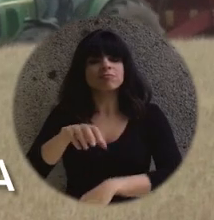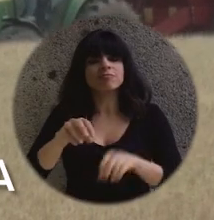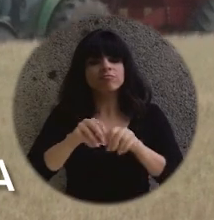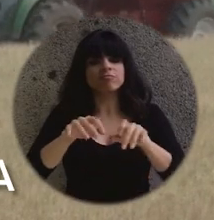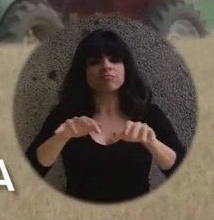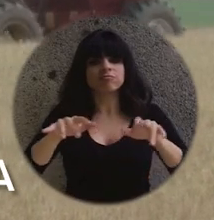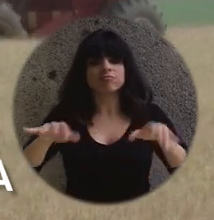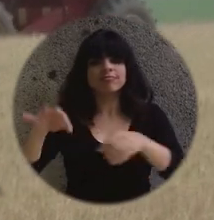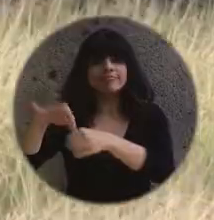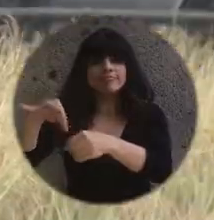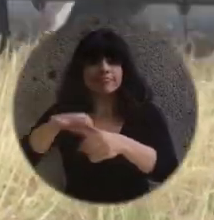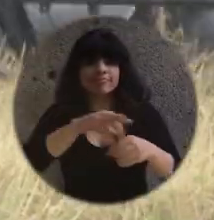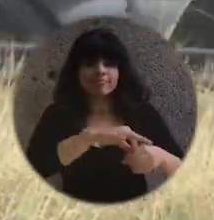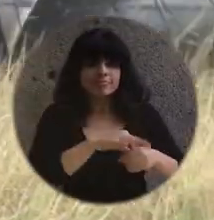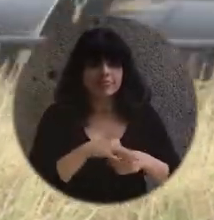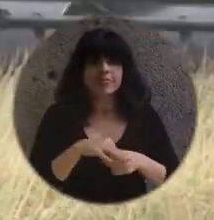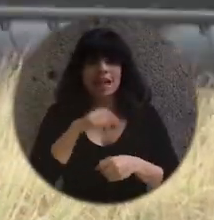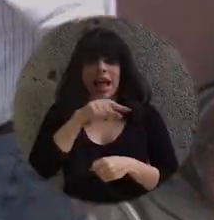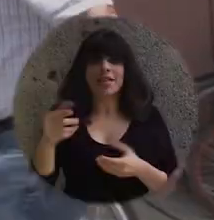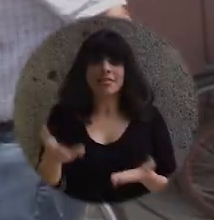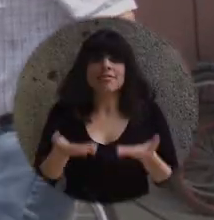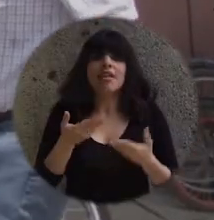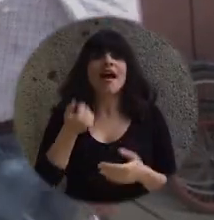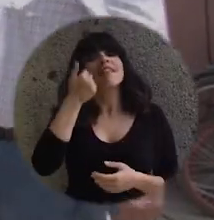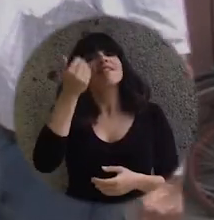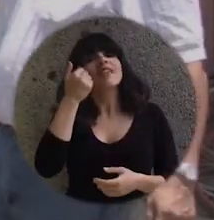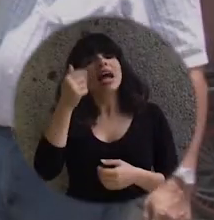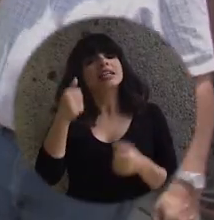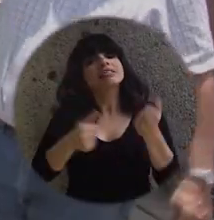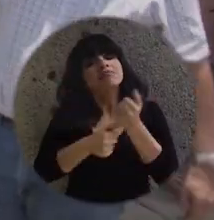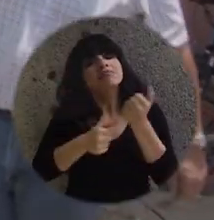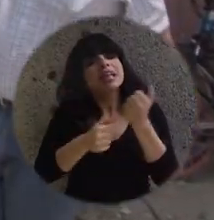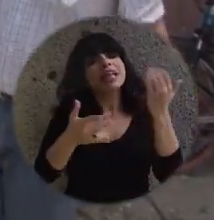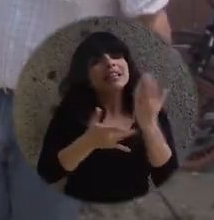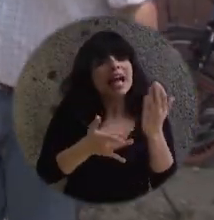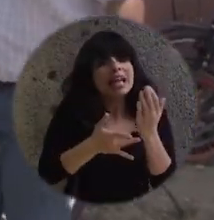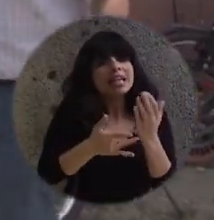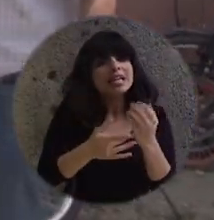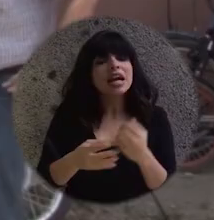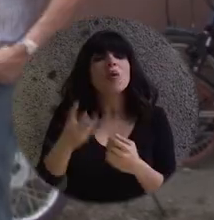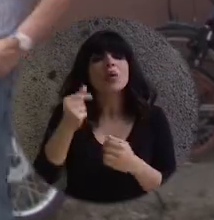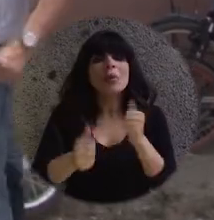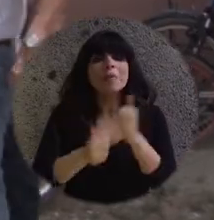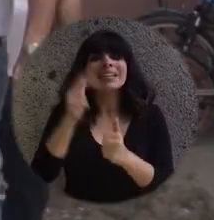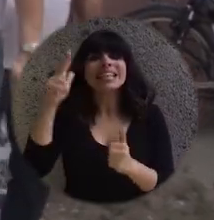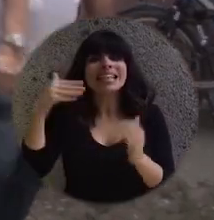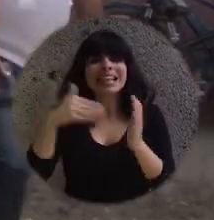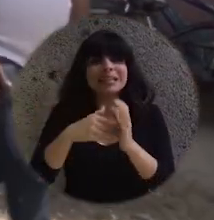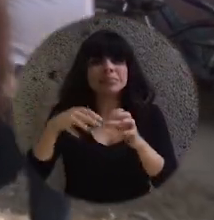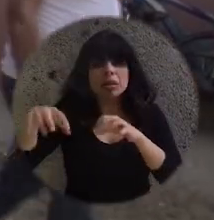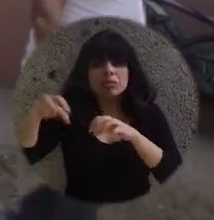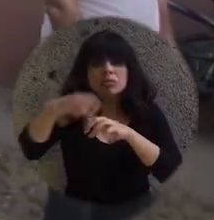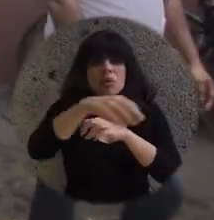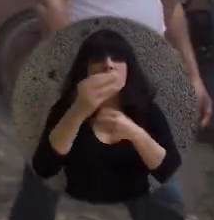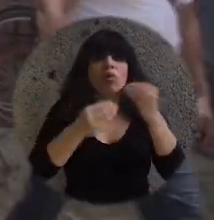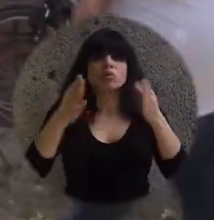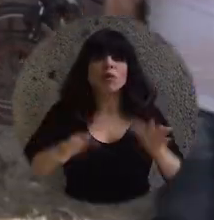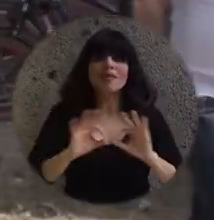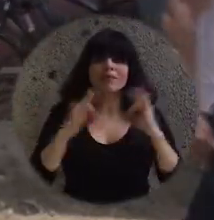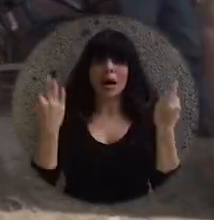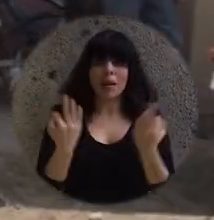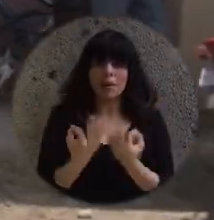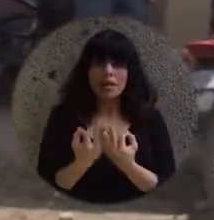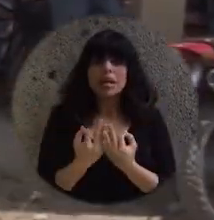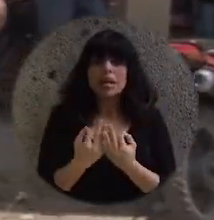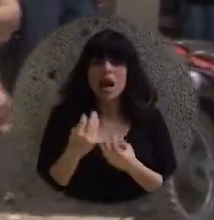extensión agropecuaria, lo que ha facilitado la asistencia técnica a más de 3,000 unidades de producción familiar en